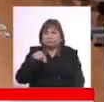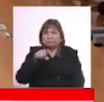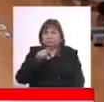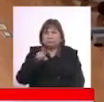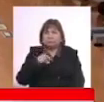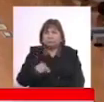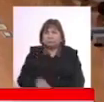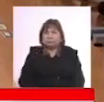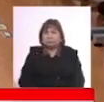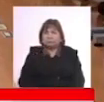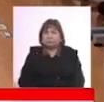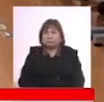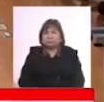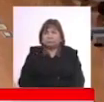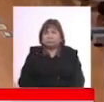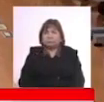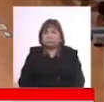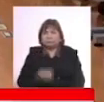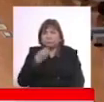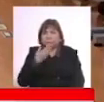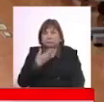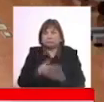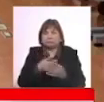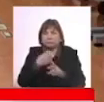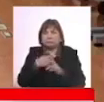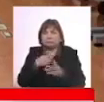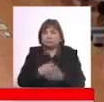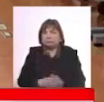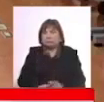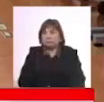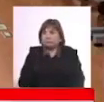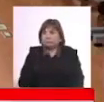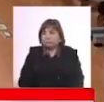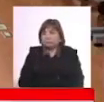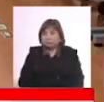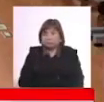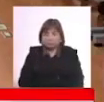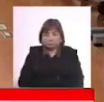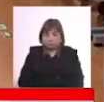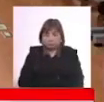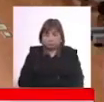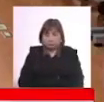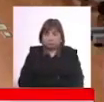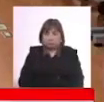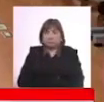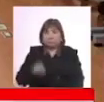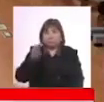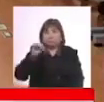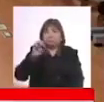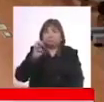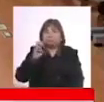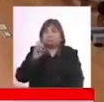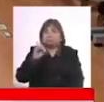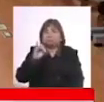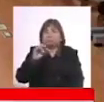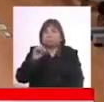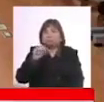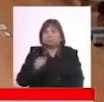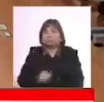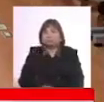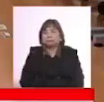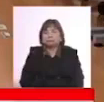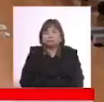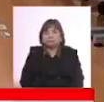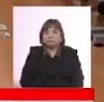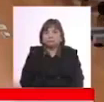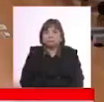Miguel Sixia, a favor, señor secretario. A favor. Gracias, congresista. Herrera Medina Noelia.